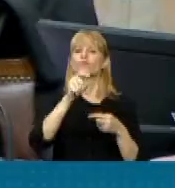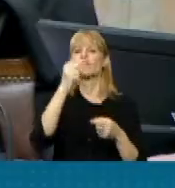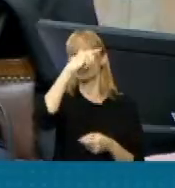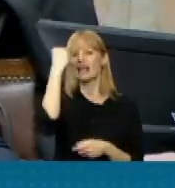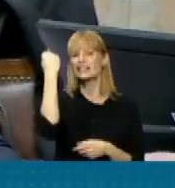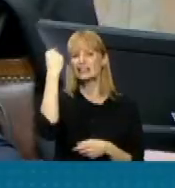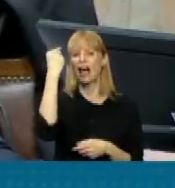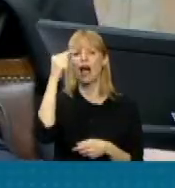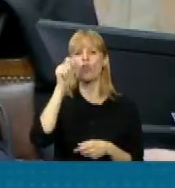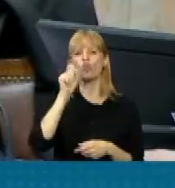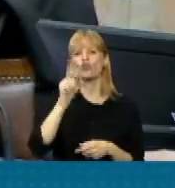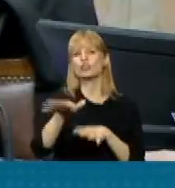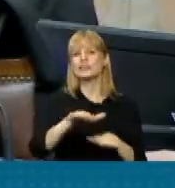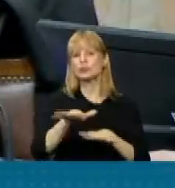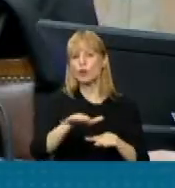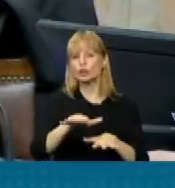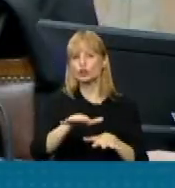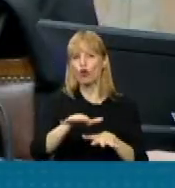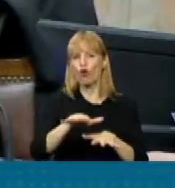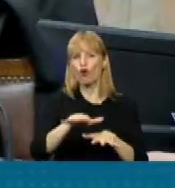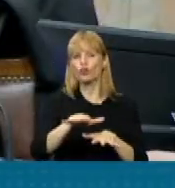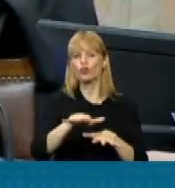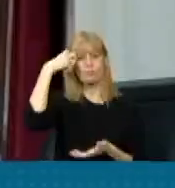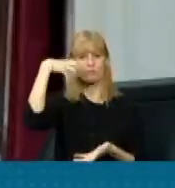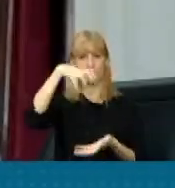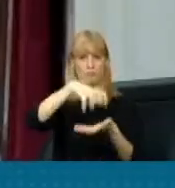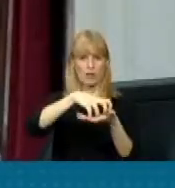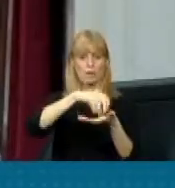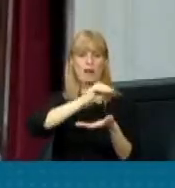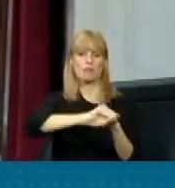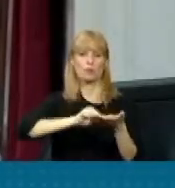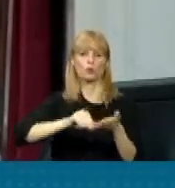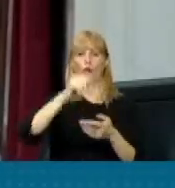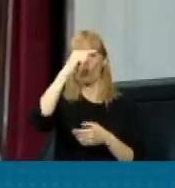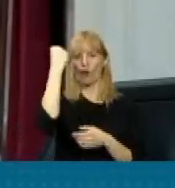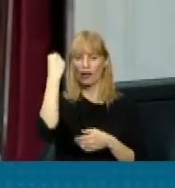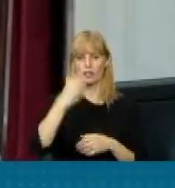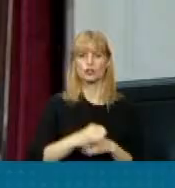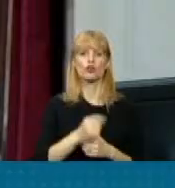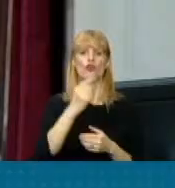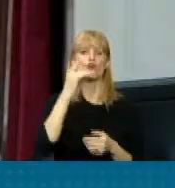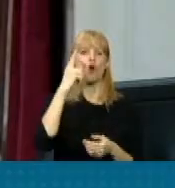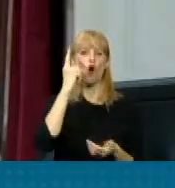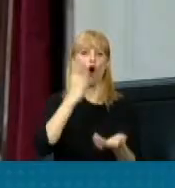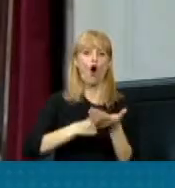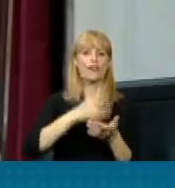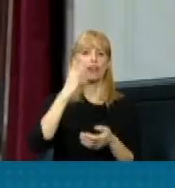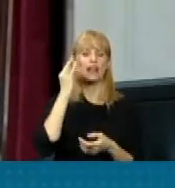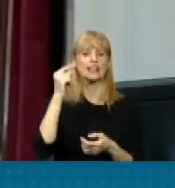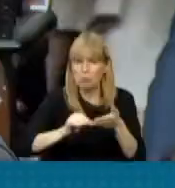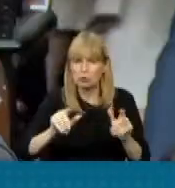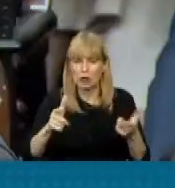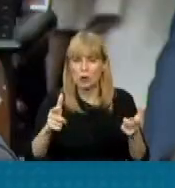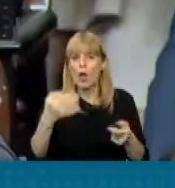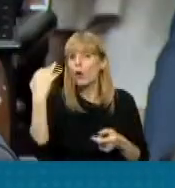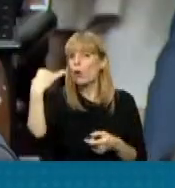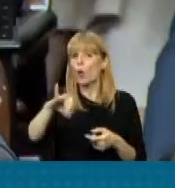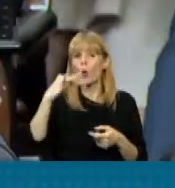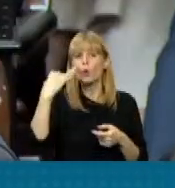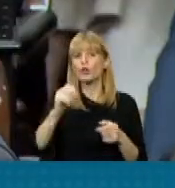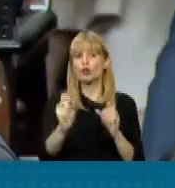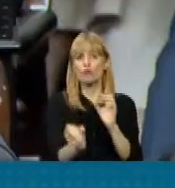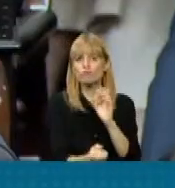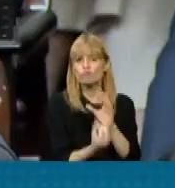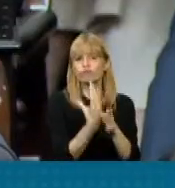no los tenemos, pero van a ser importantes las charlas que han tenido ayer, que tienen hoy posiblemente, y a comienzo de la semana